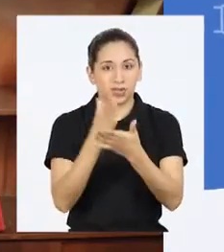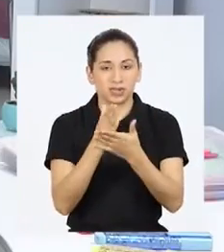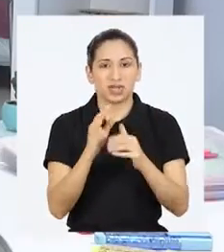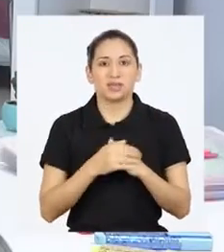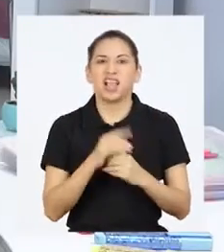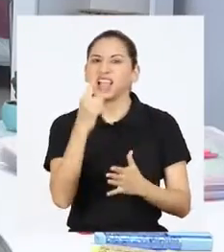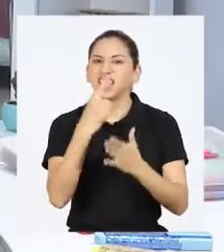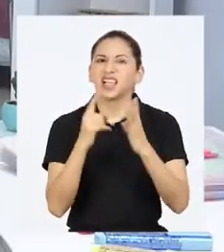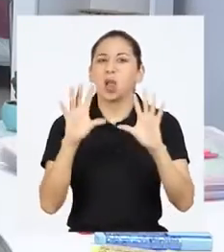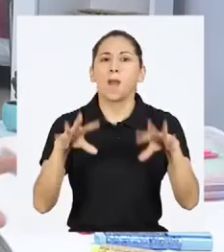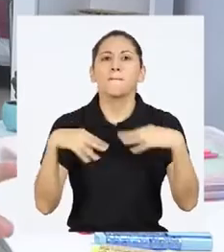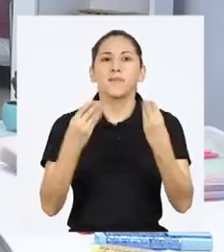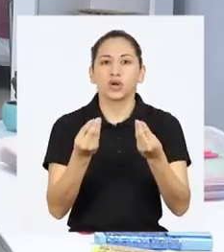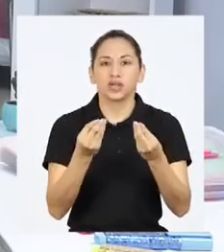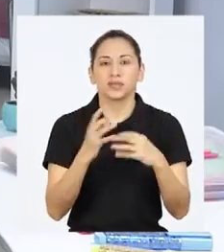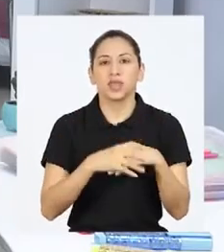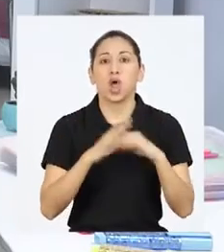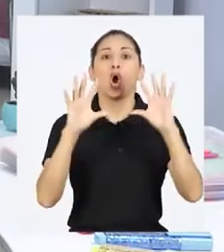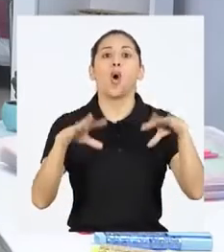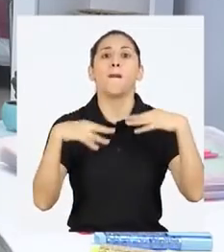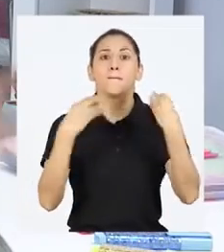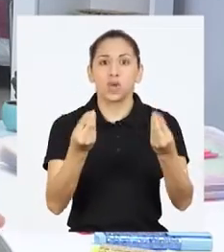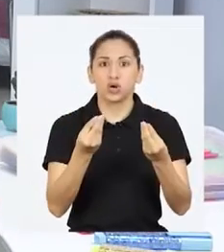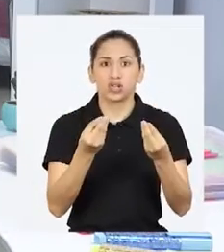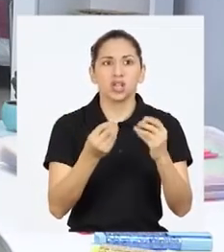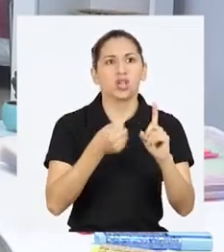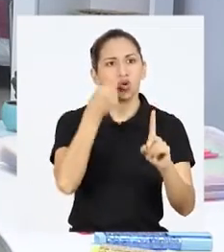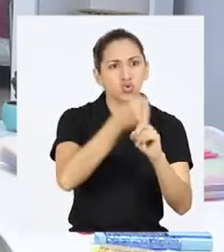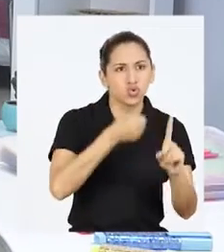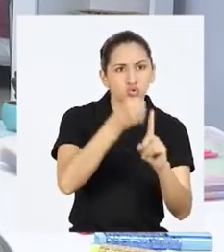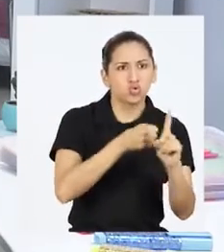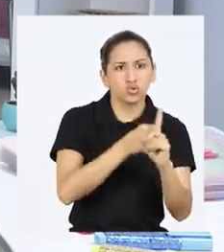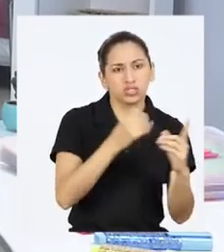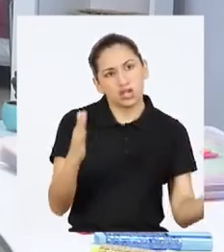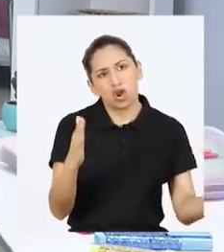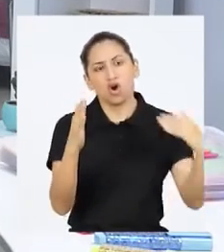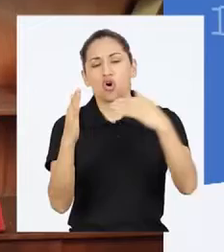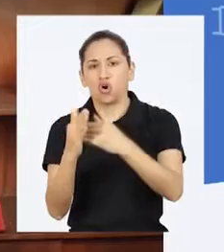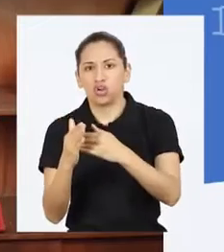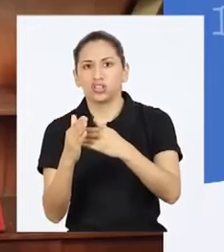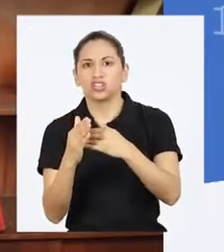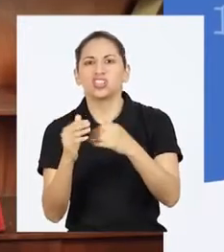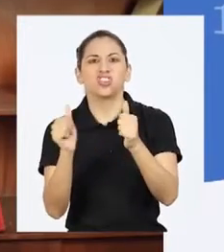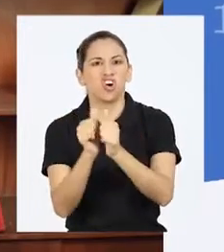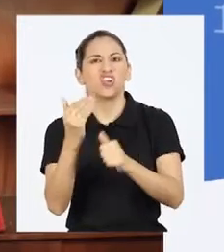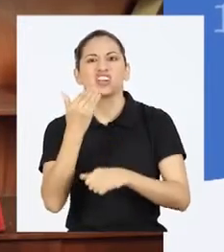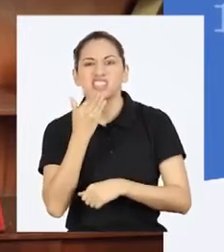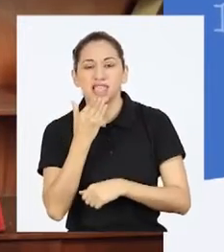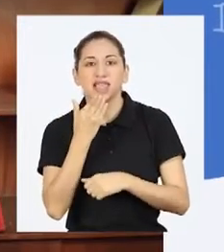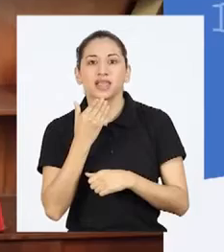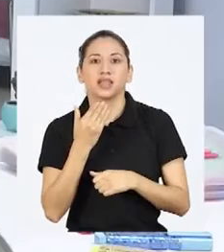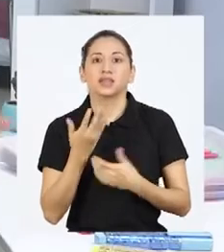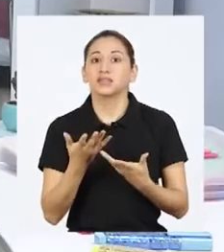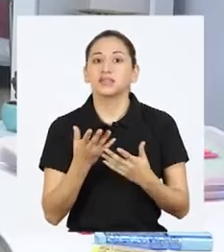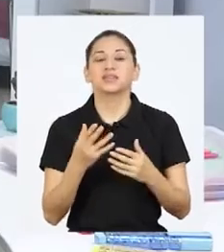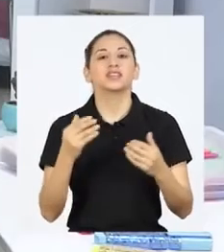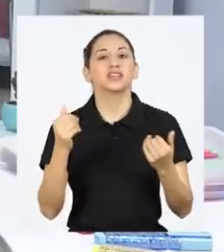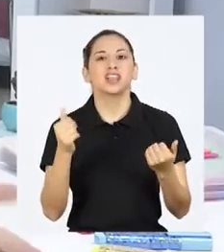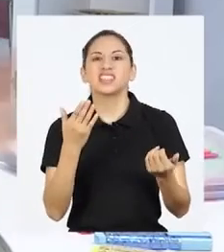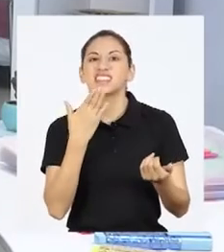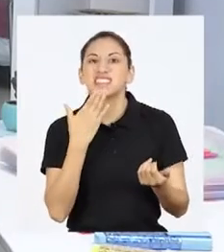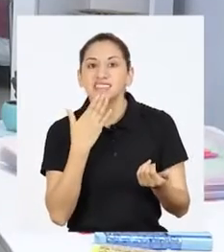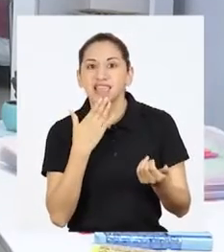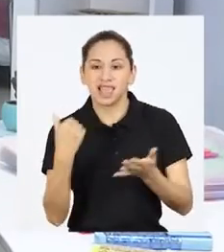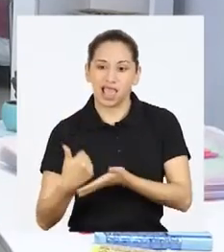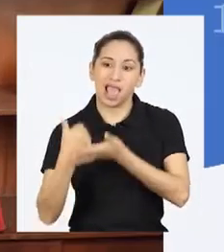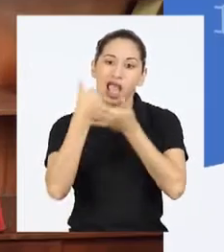qué? ¿Por qué el antagonista lucha contra el protagonista y con quién? ¿Y con quién? ¿Quién ayuda